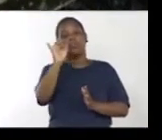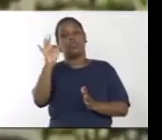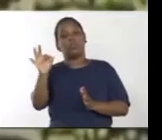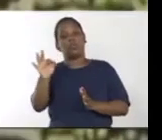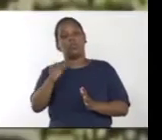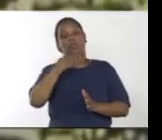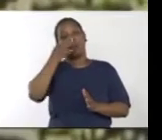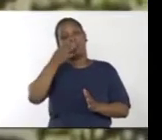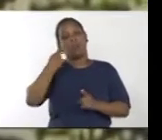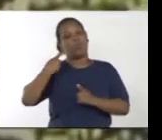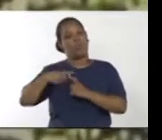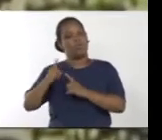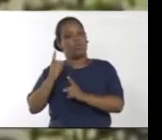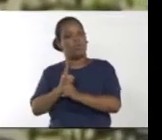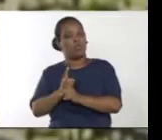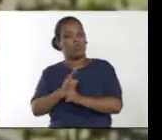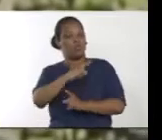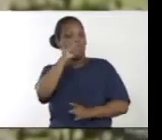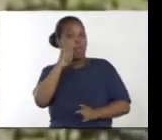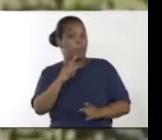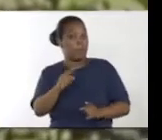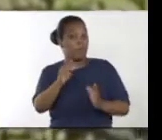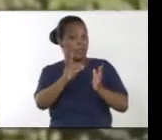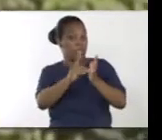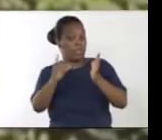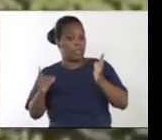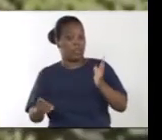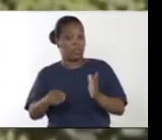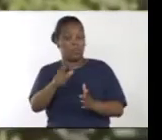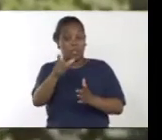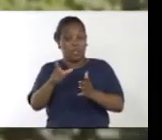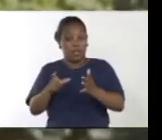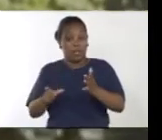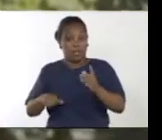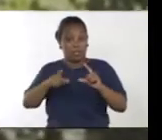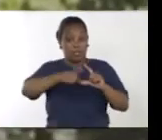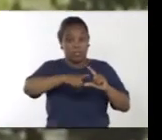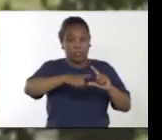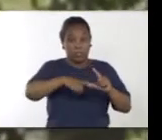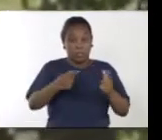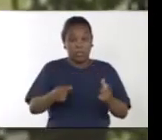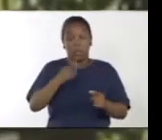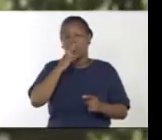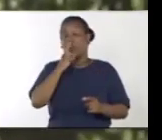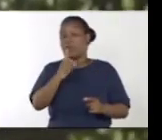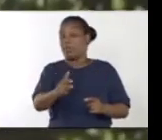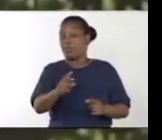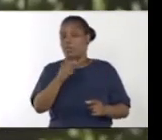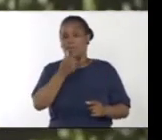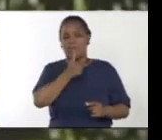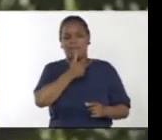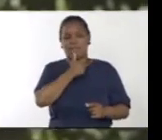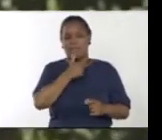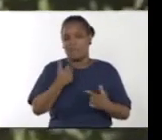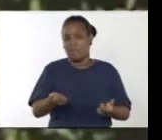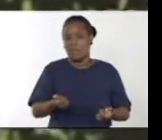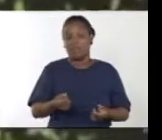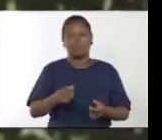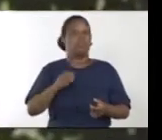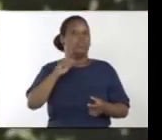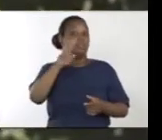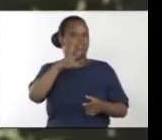encuentro. Las preguntas derivadas del contenido de la lectura las pueden responder fácilmente si leen de